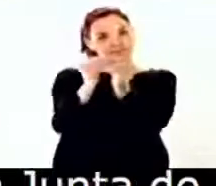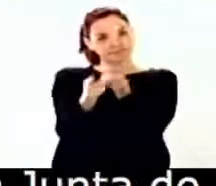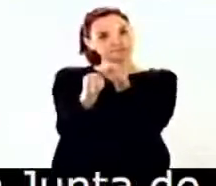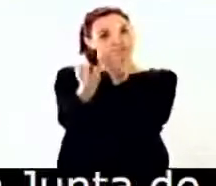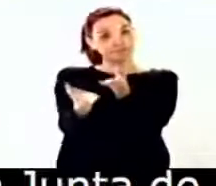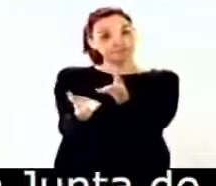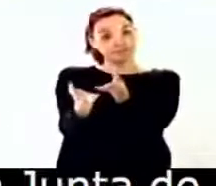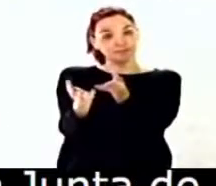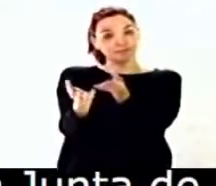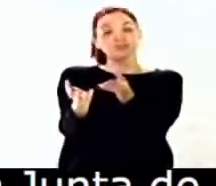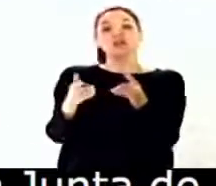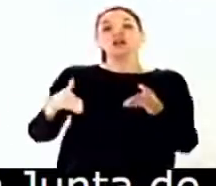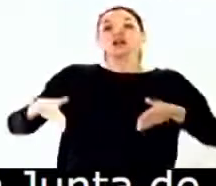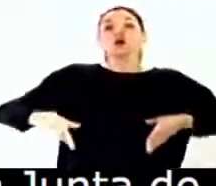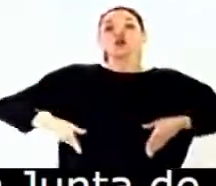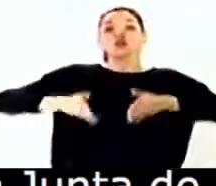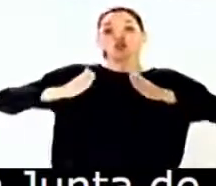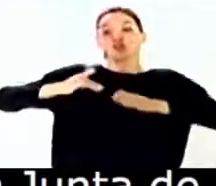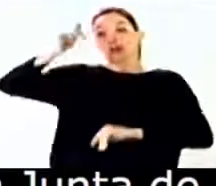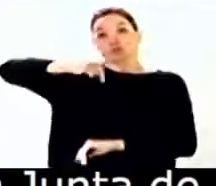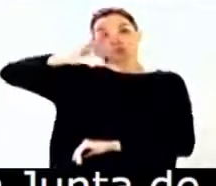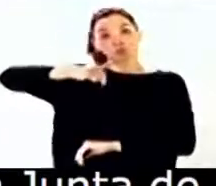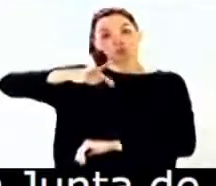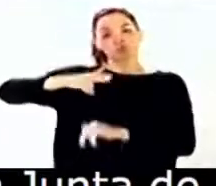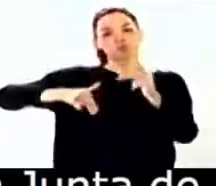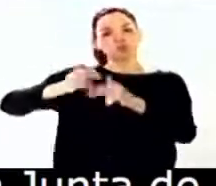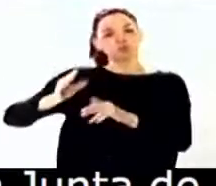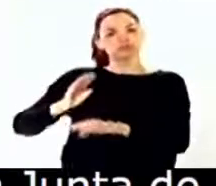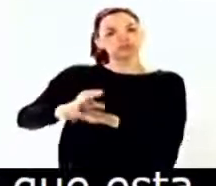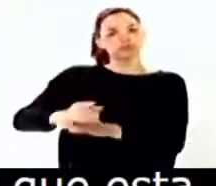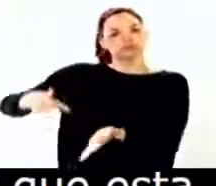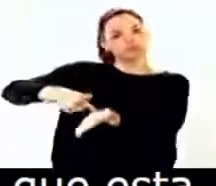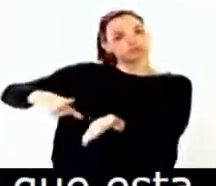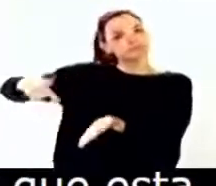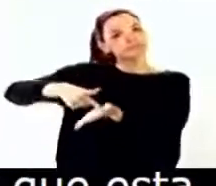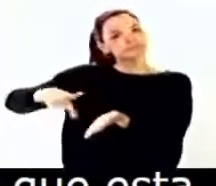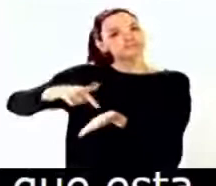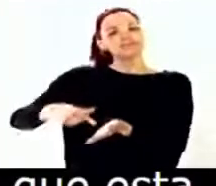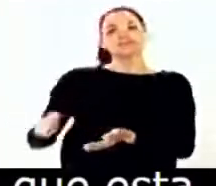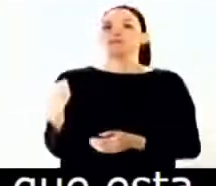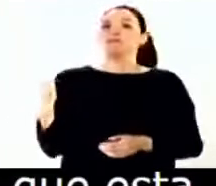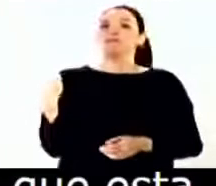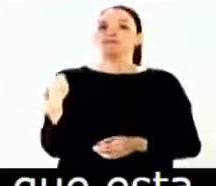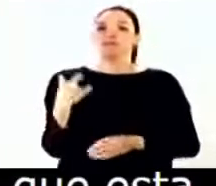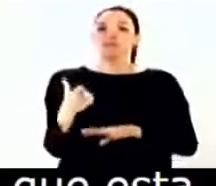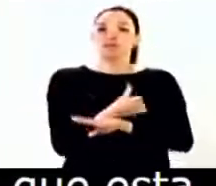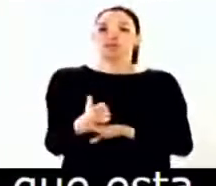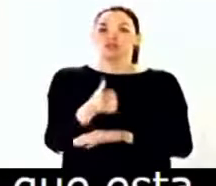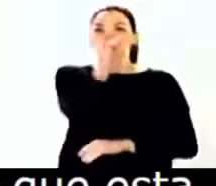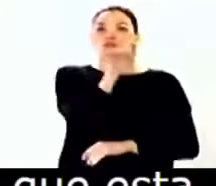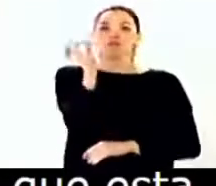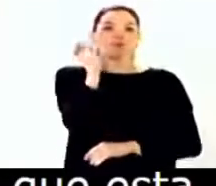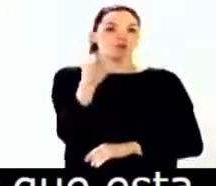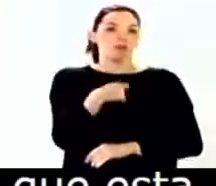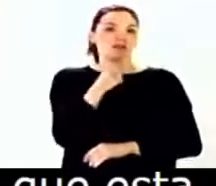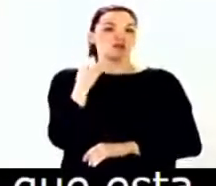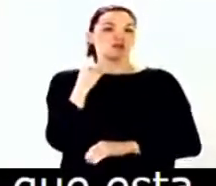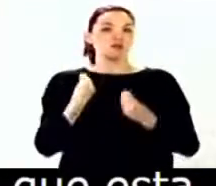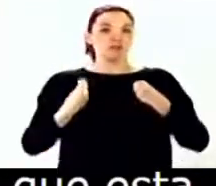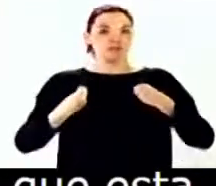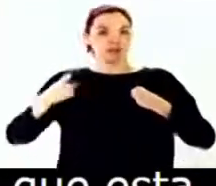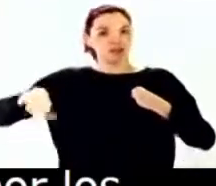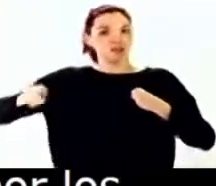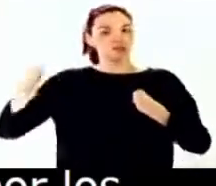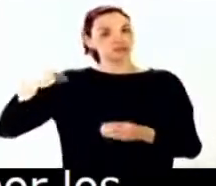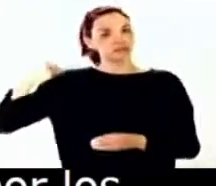Ronda Sur fue una inversión muy demandada por los ciudadanos y las ciudadanas de Badajoz y